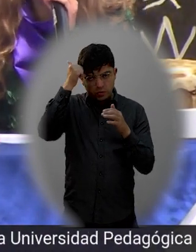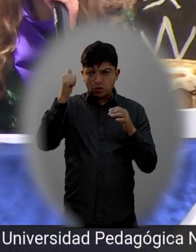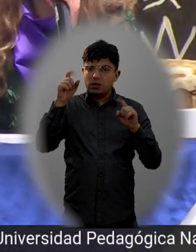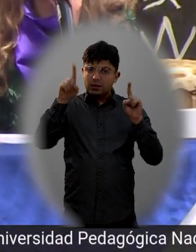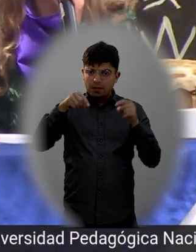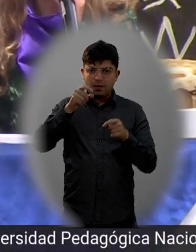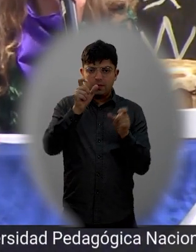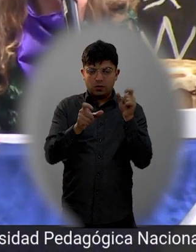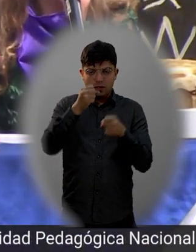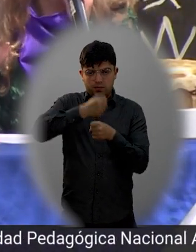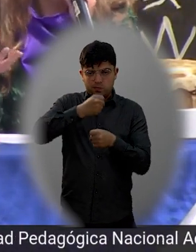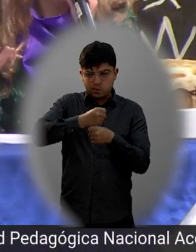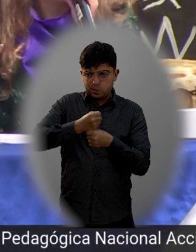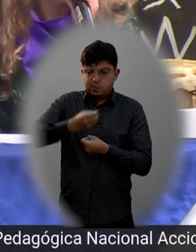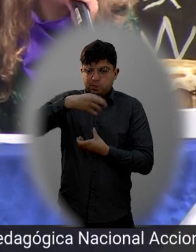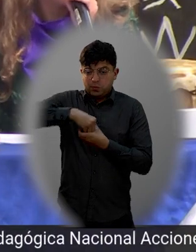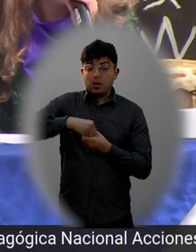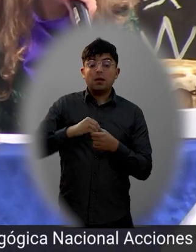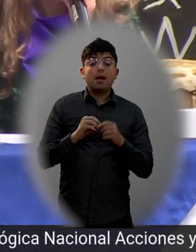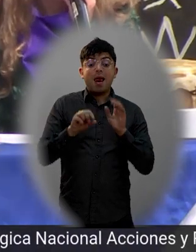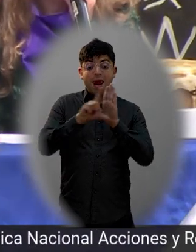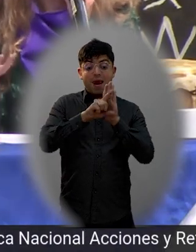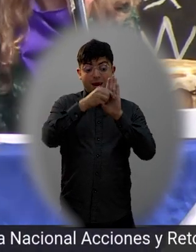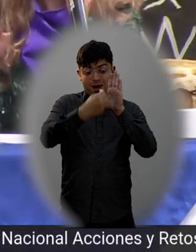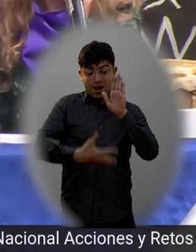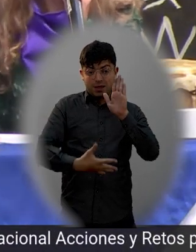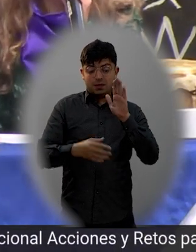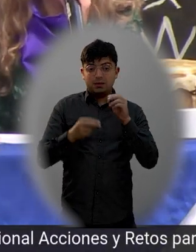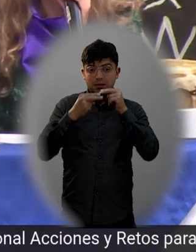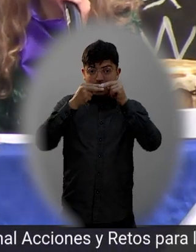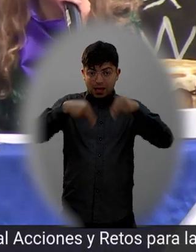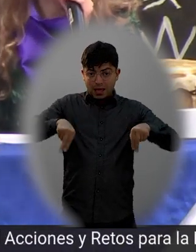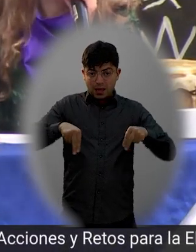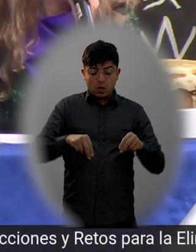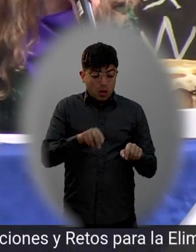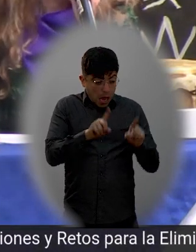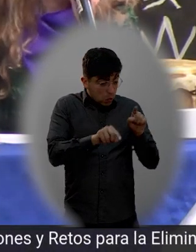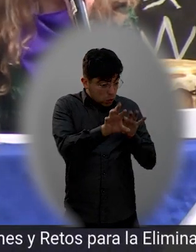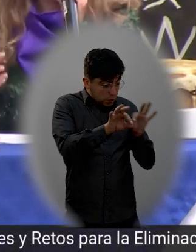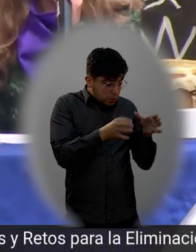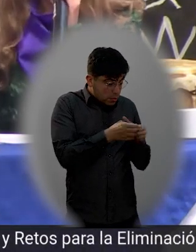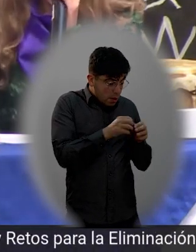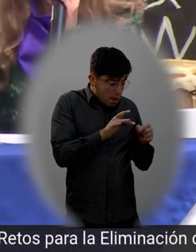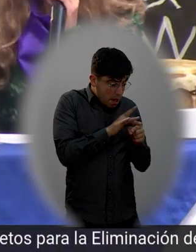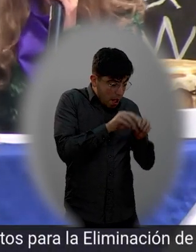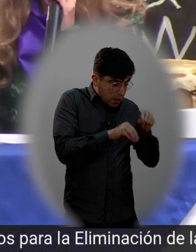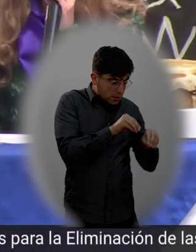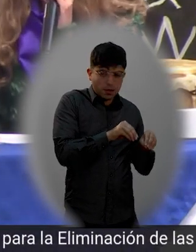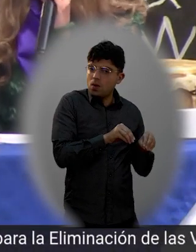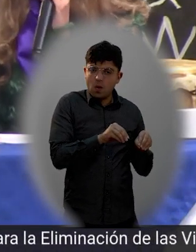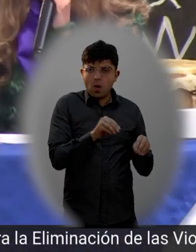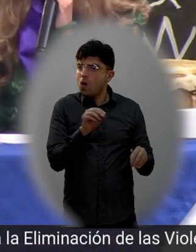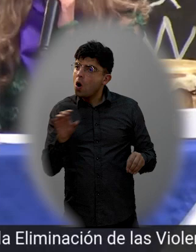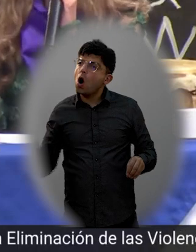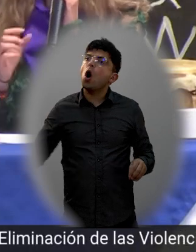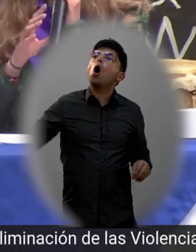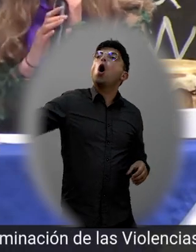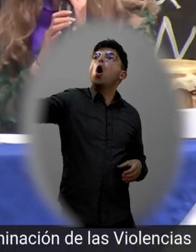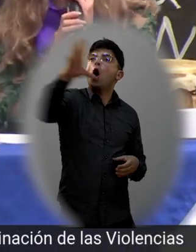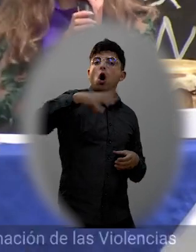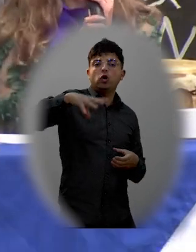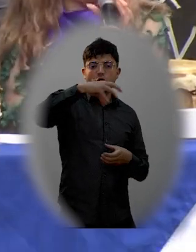trabajadores también, porque es que una política de género no se construye con unos pocos. Necesitamos construirla entre todas y